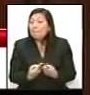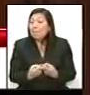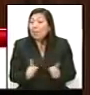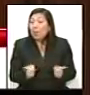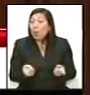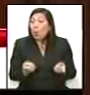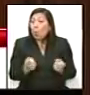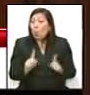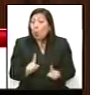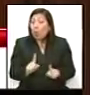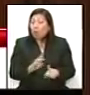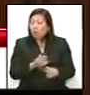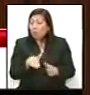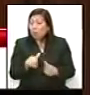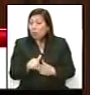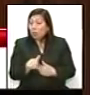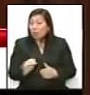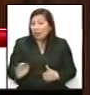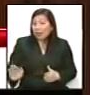ahora todos ellos